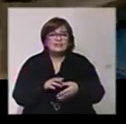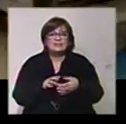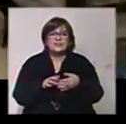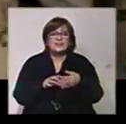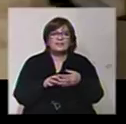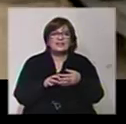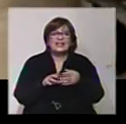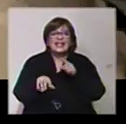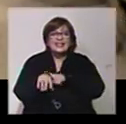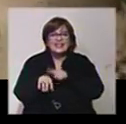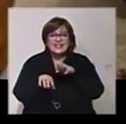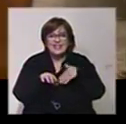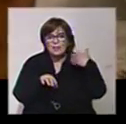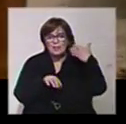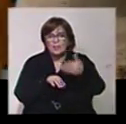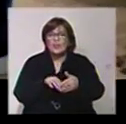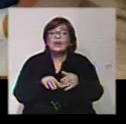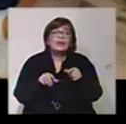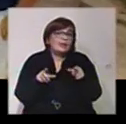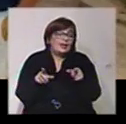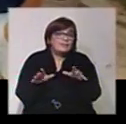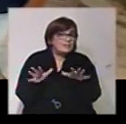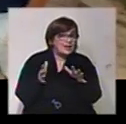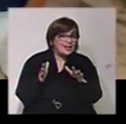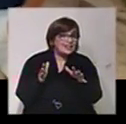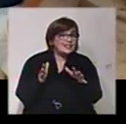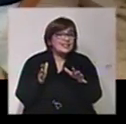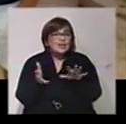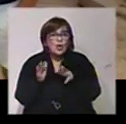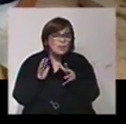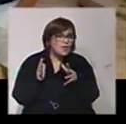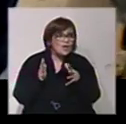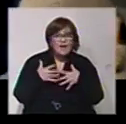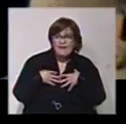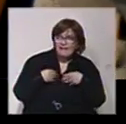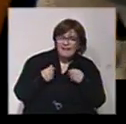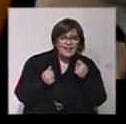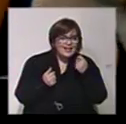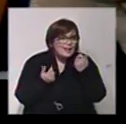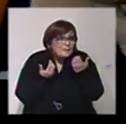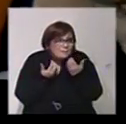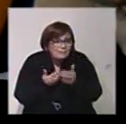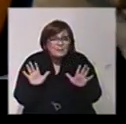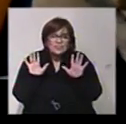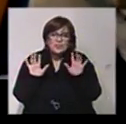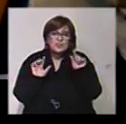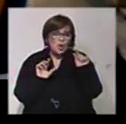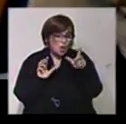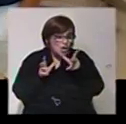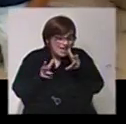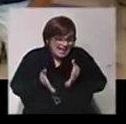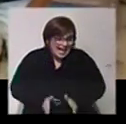el tiempo que pasó. Entonces él me parece que estaba como muy movilizado por el viaje. Él recién había tenido una hija.